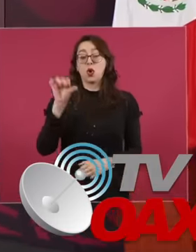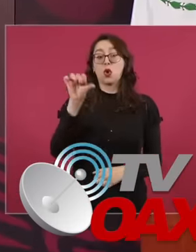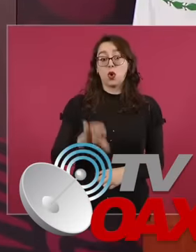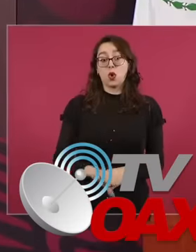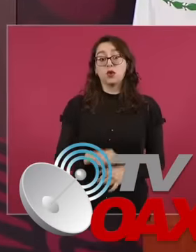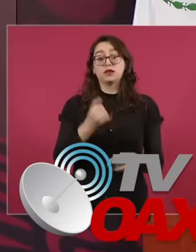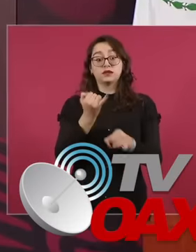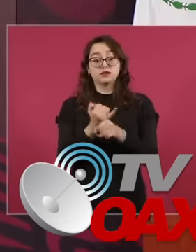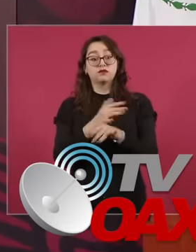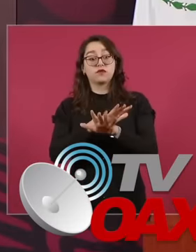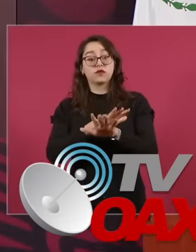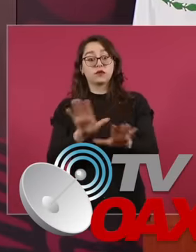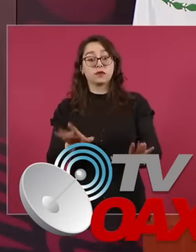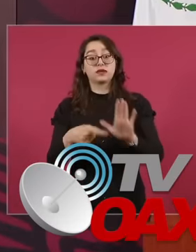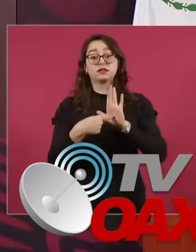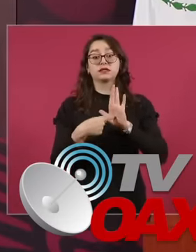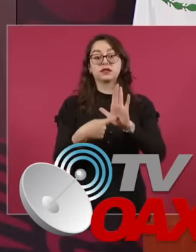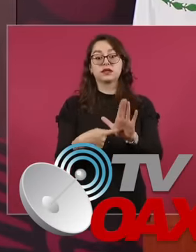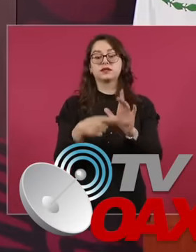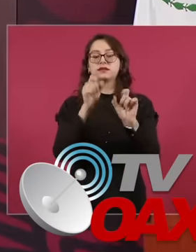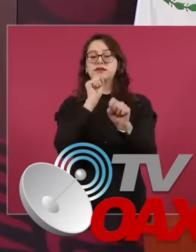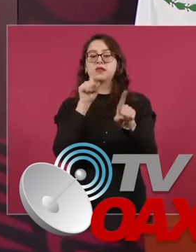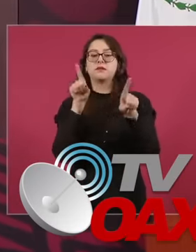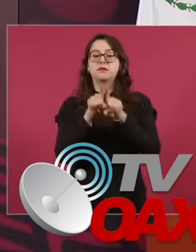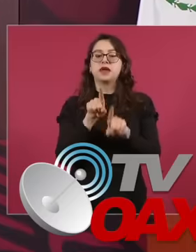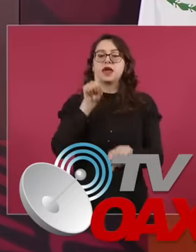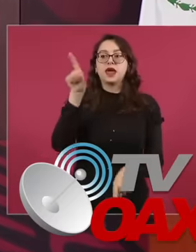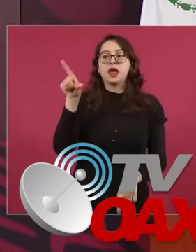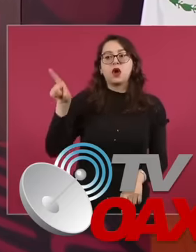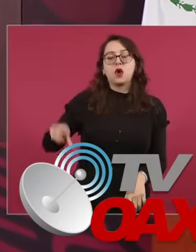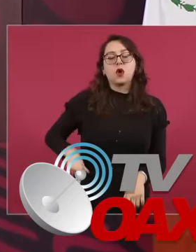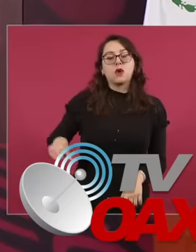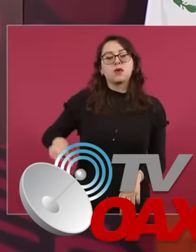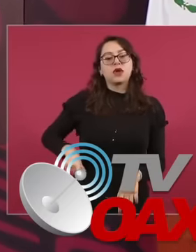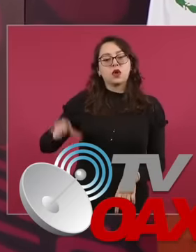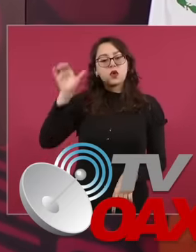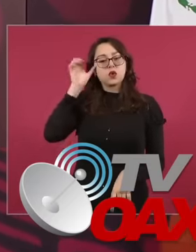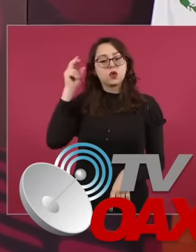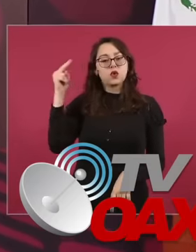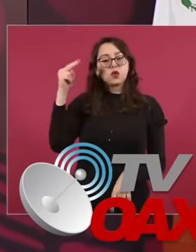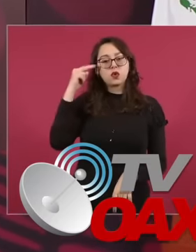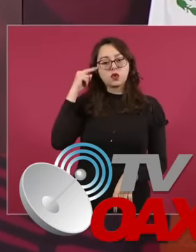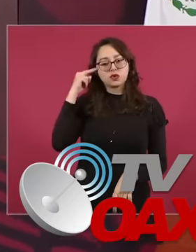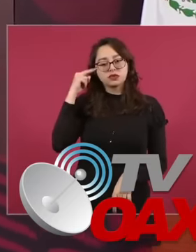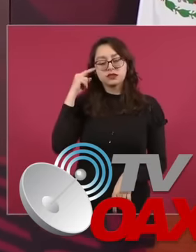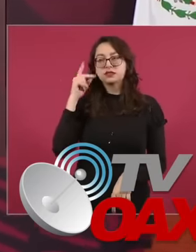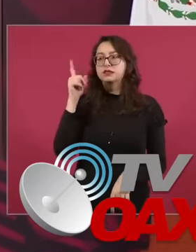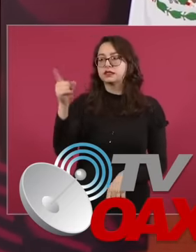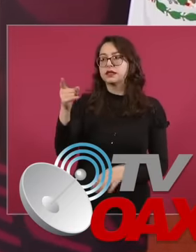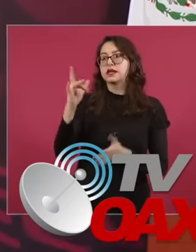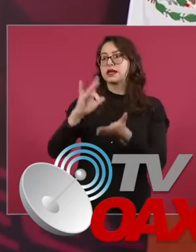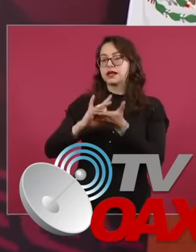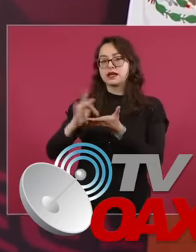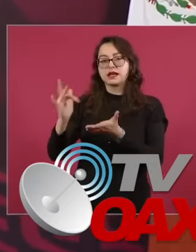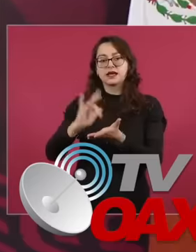Y agradecer al gobierno de China porque ya empezaron a